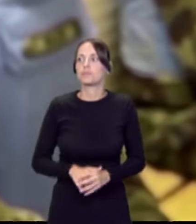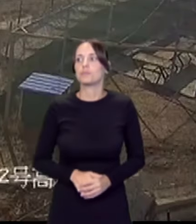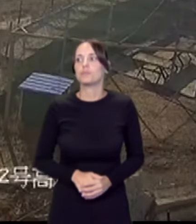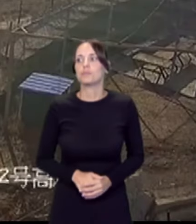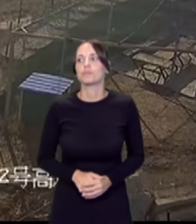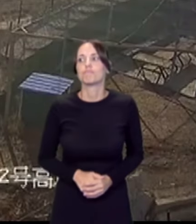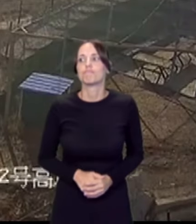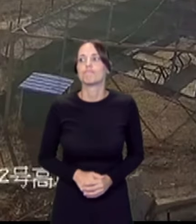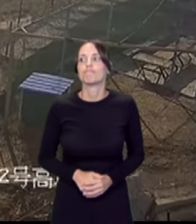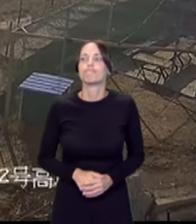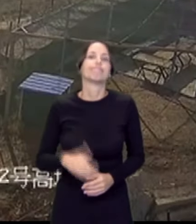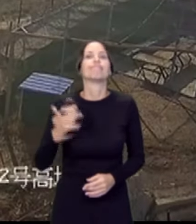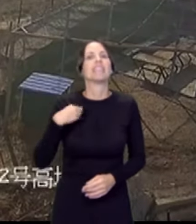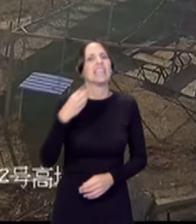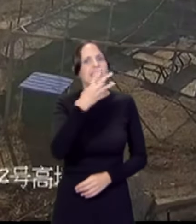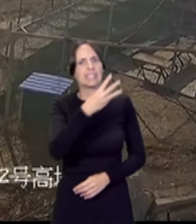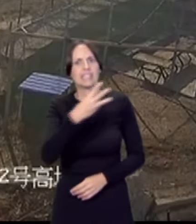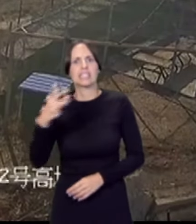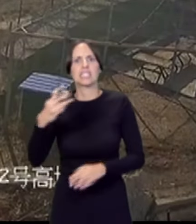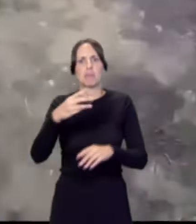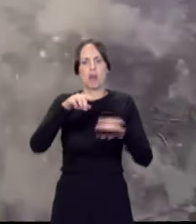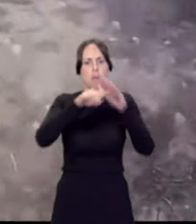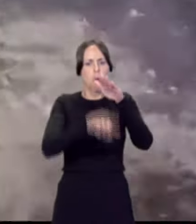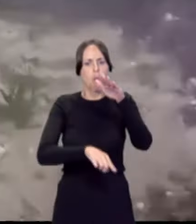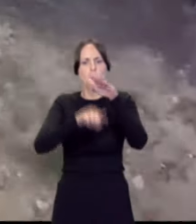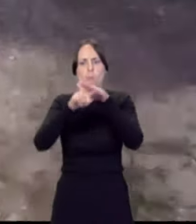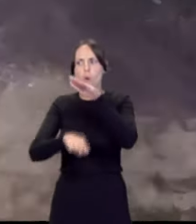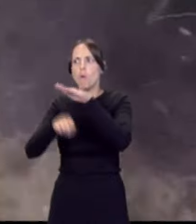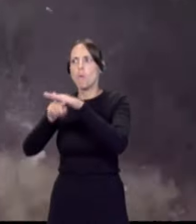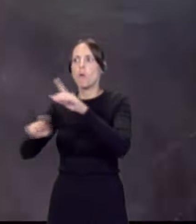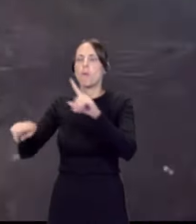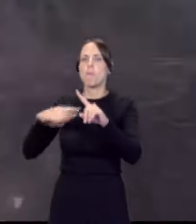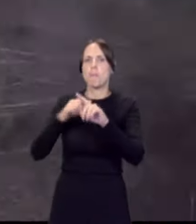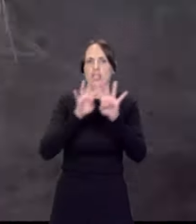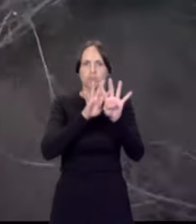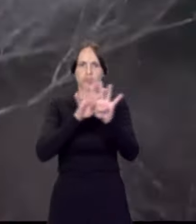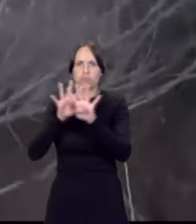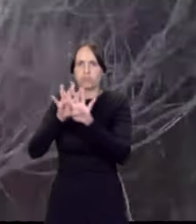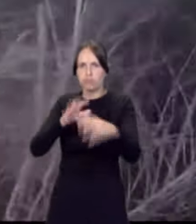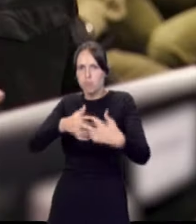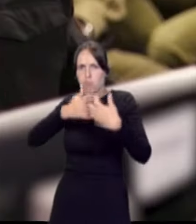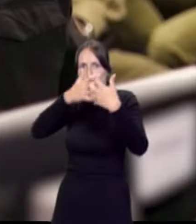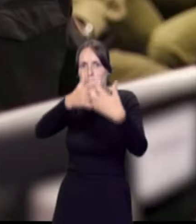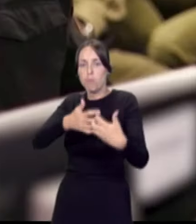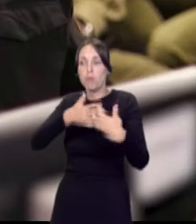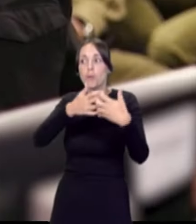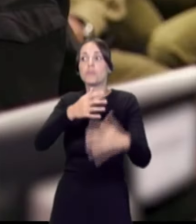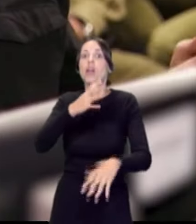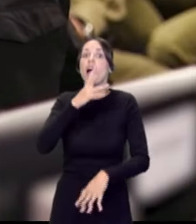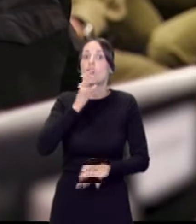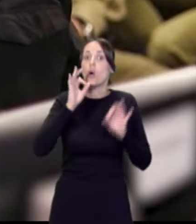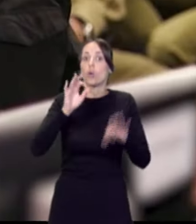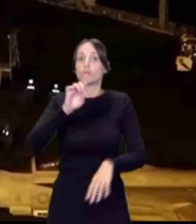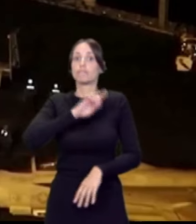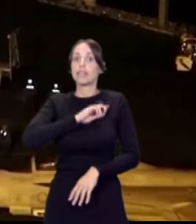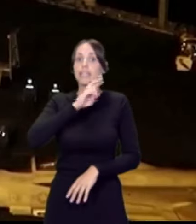Son más de tres semanas de bombardeos aéreos y combates cuerpo a cuerpo, apoyados ahora por la Marina